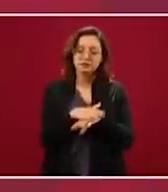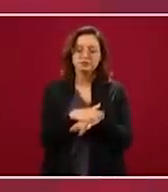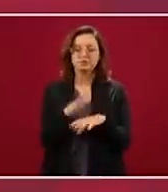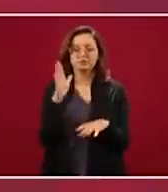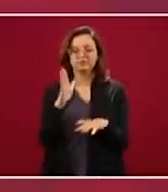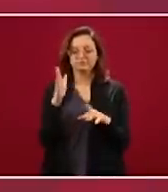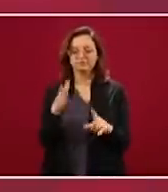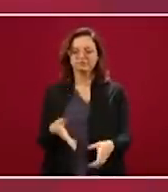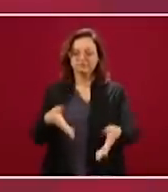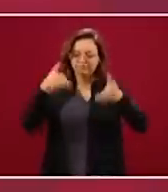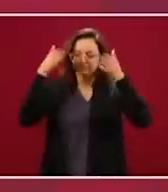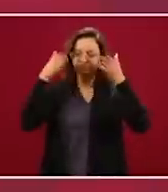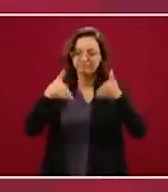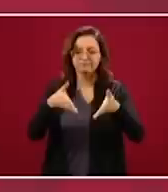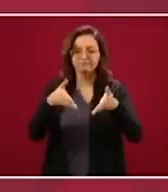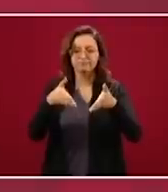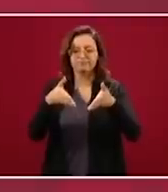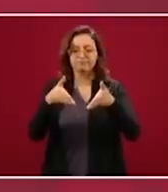directa